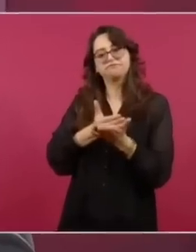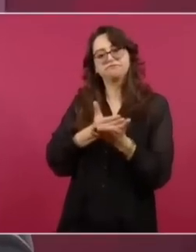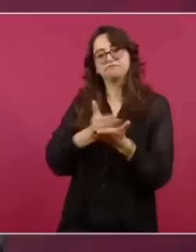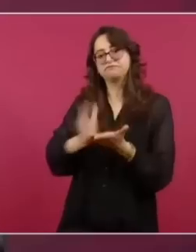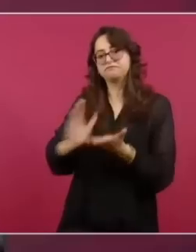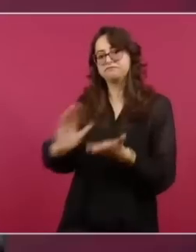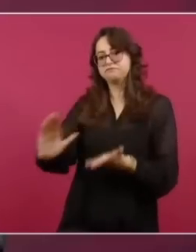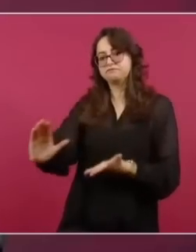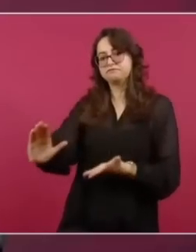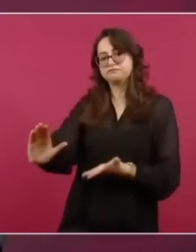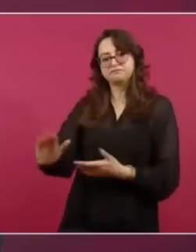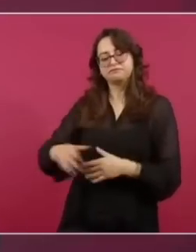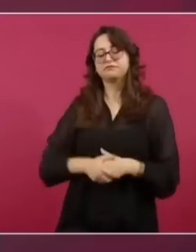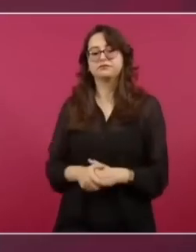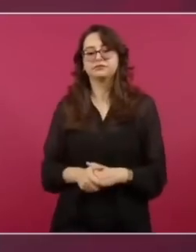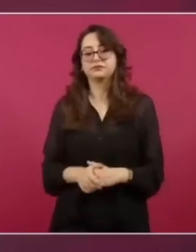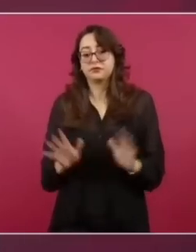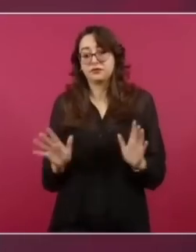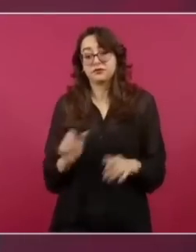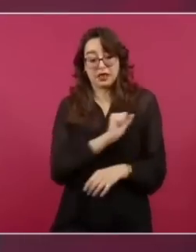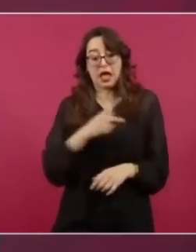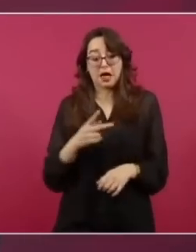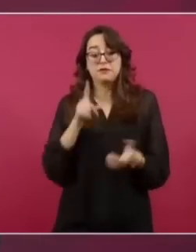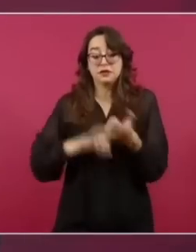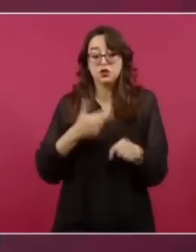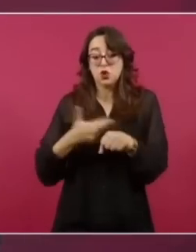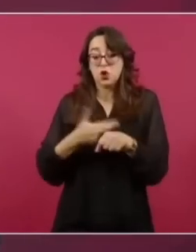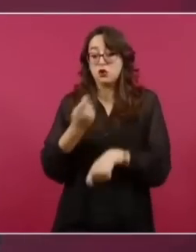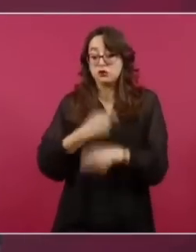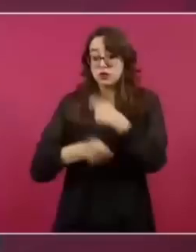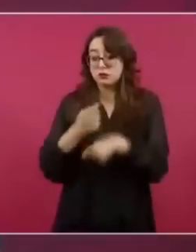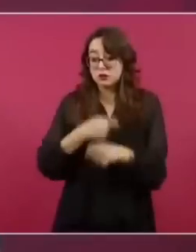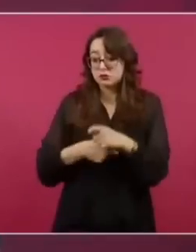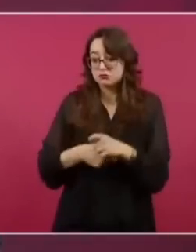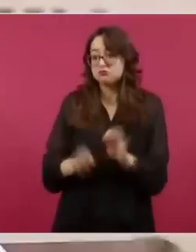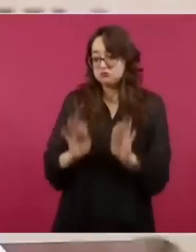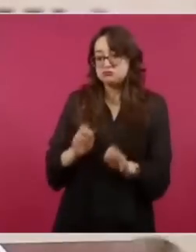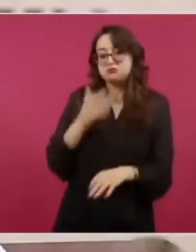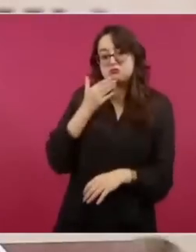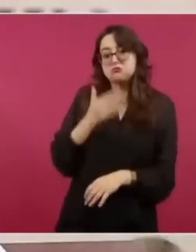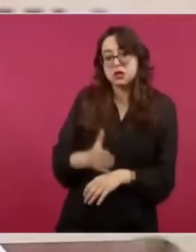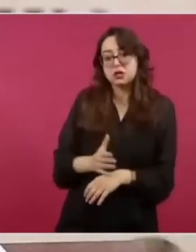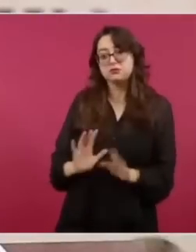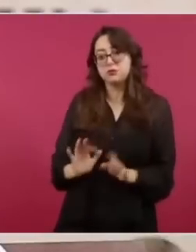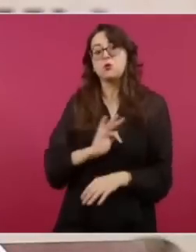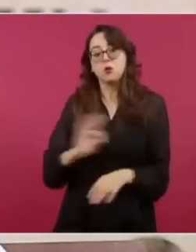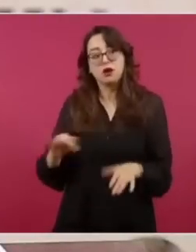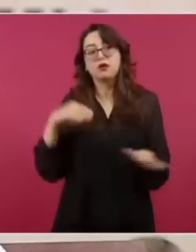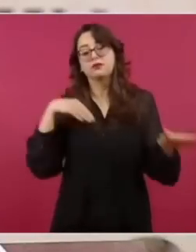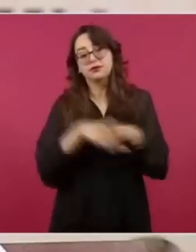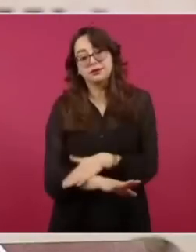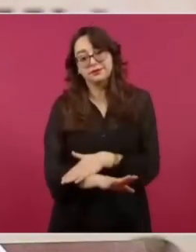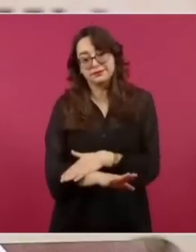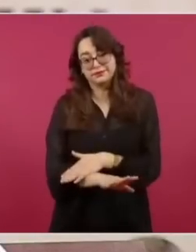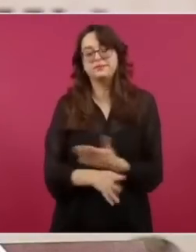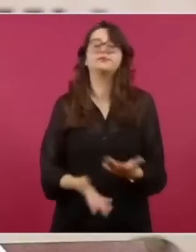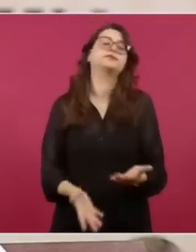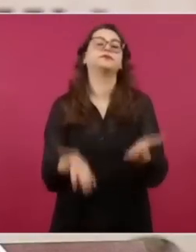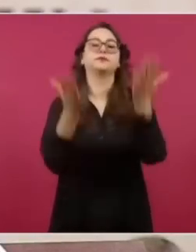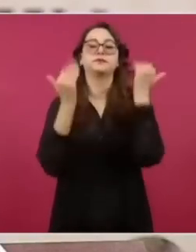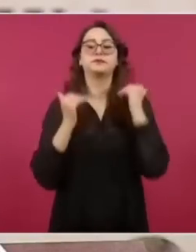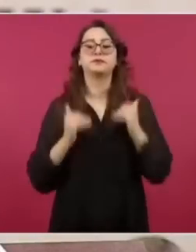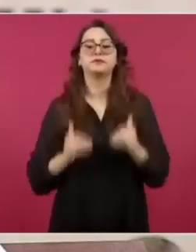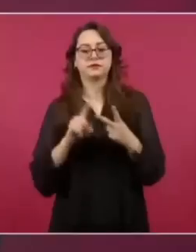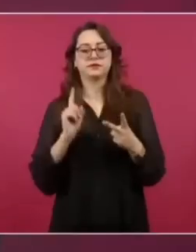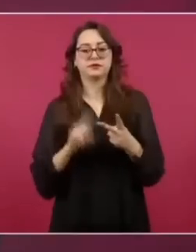hasta ahí el reporte migratorio el cual la situación ahorita Déjenme entrar a más a fondo a